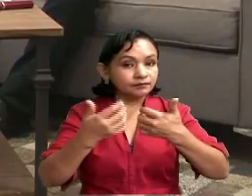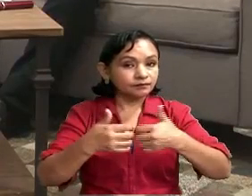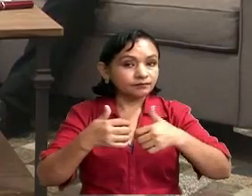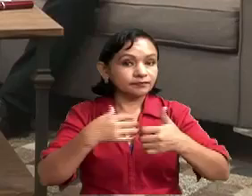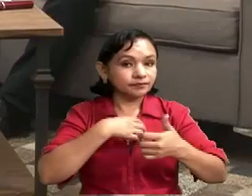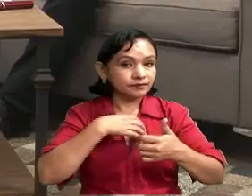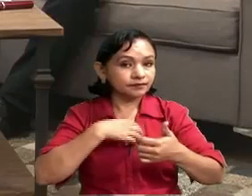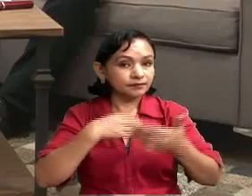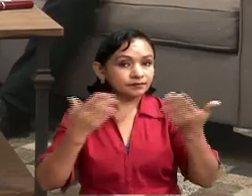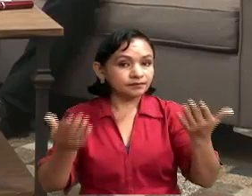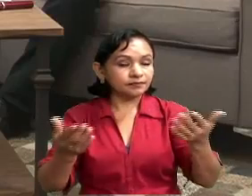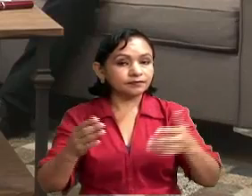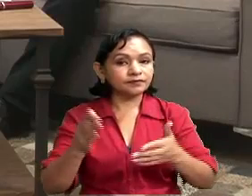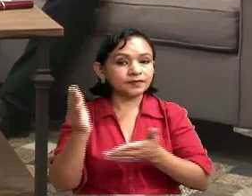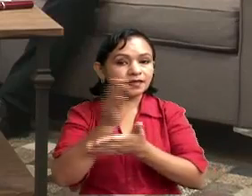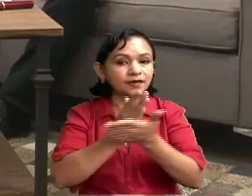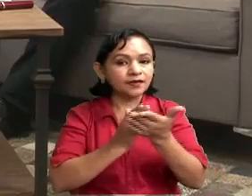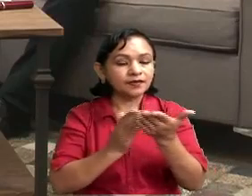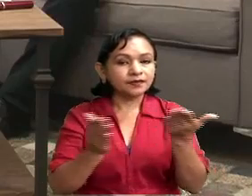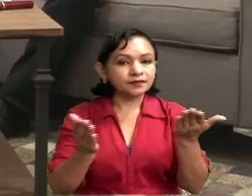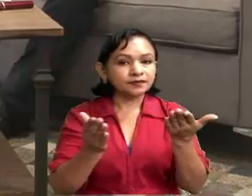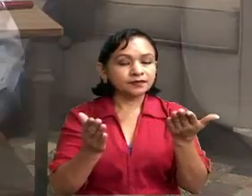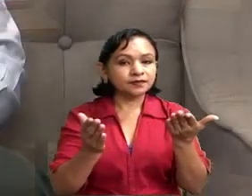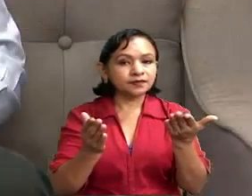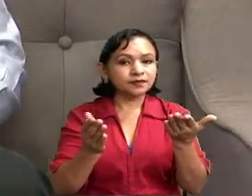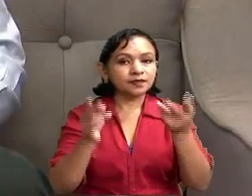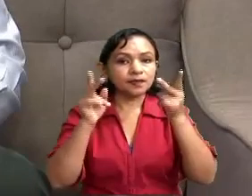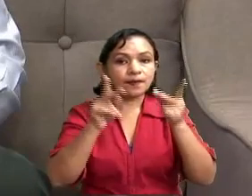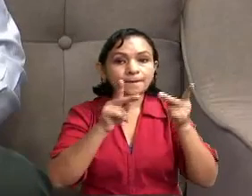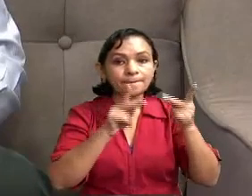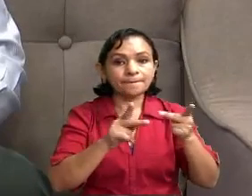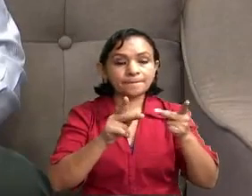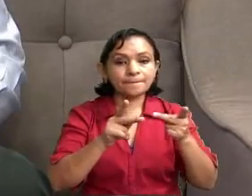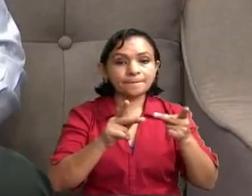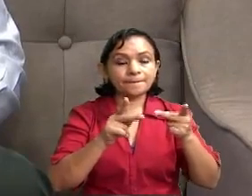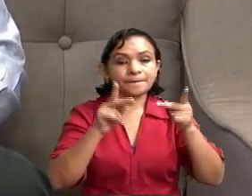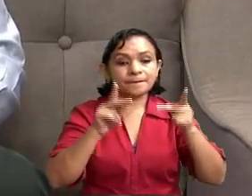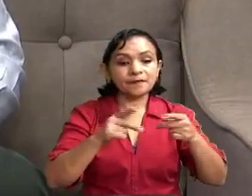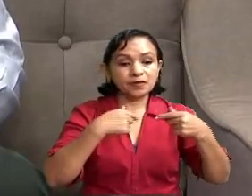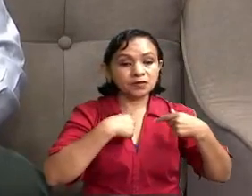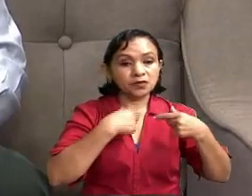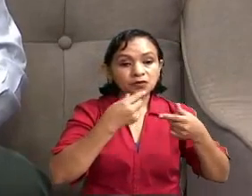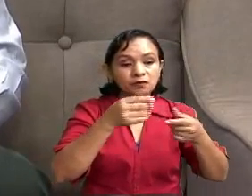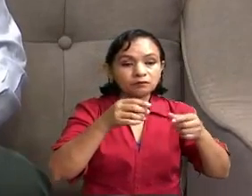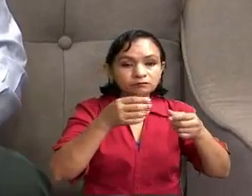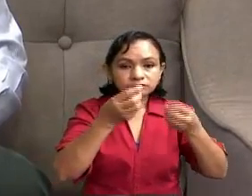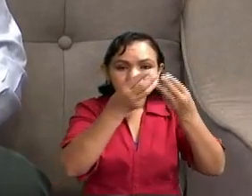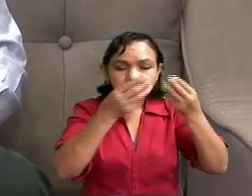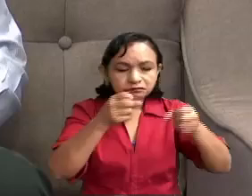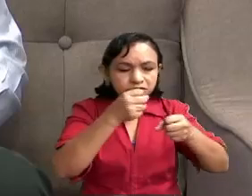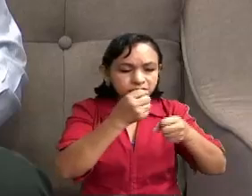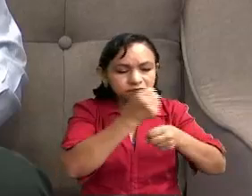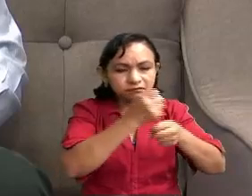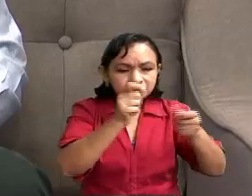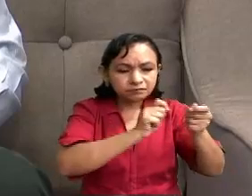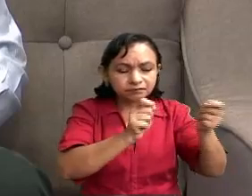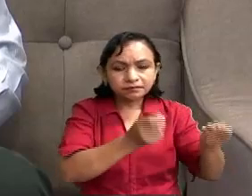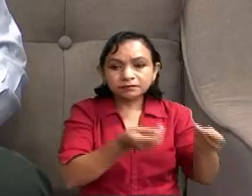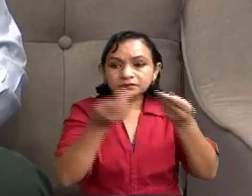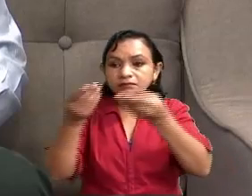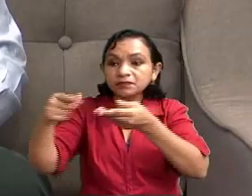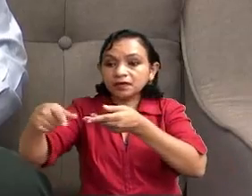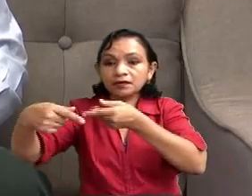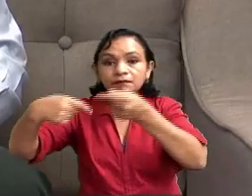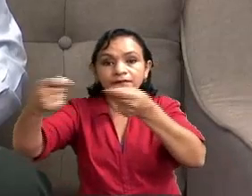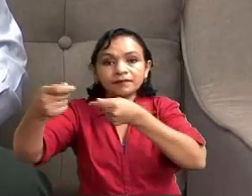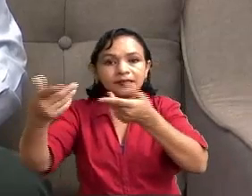industrialización, porque a veces lo importan directamente a través de terceros o de empresas, como usted lo dice, que históricamente han monopolizado el